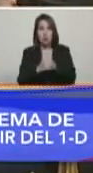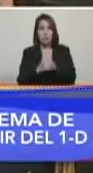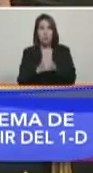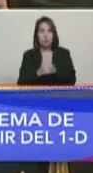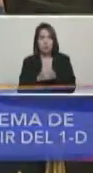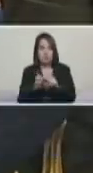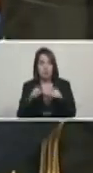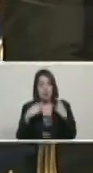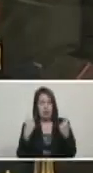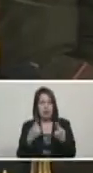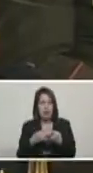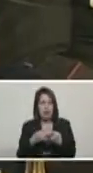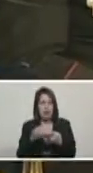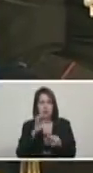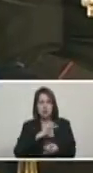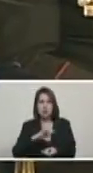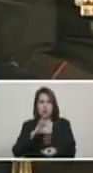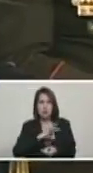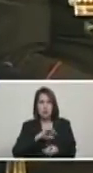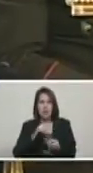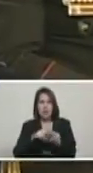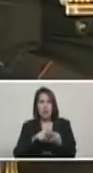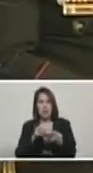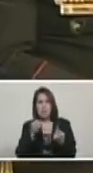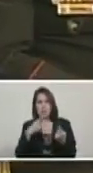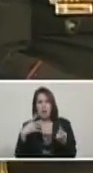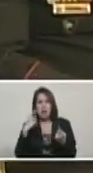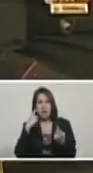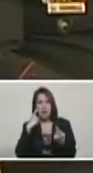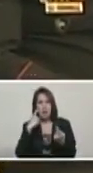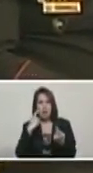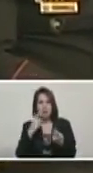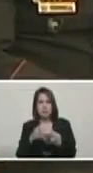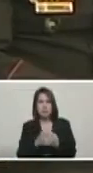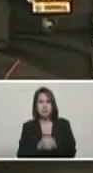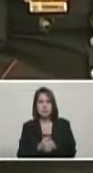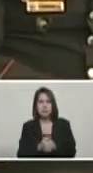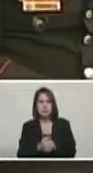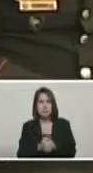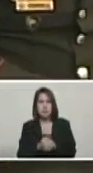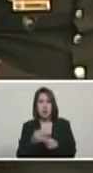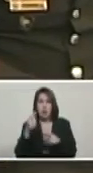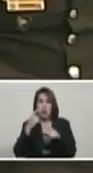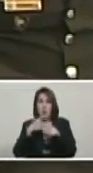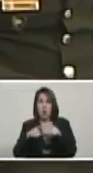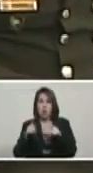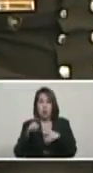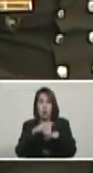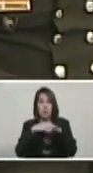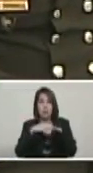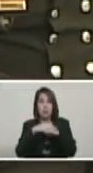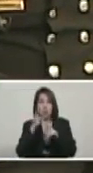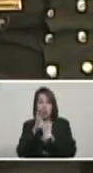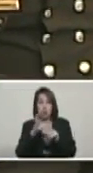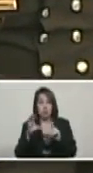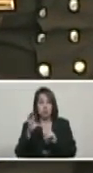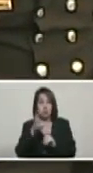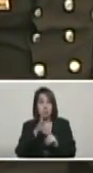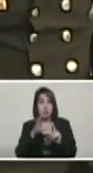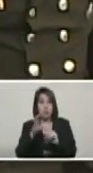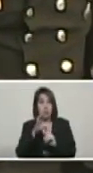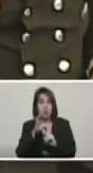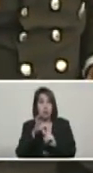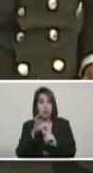están aquí presentes, Blanca Ecao, don Eduardo Piñate, el ministro de Cultura, la cultura en el hogar de la